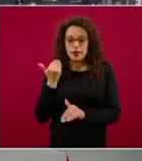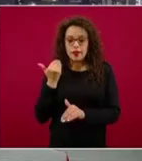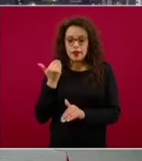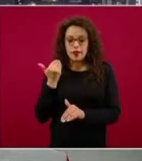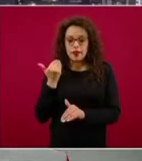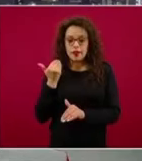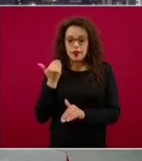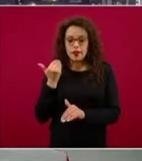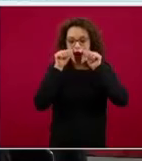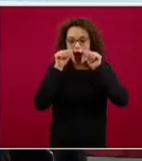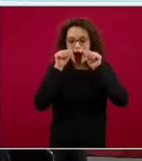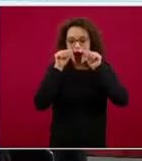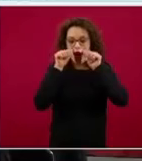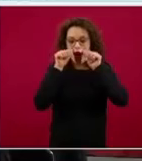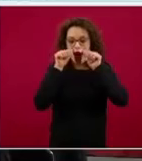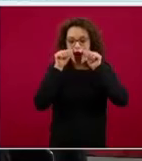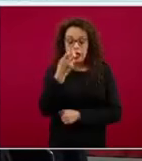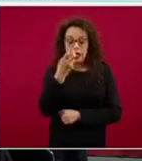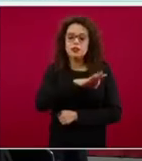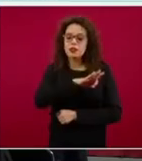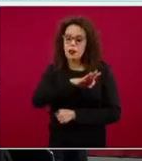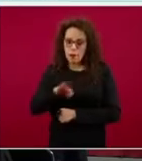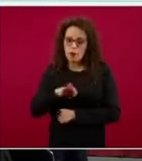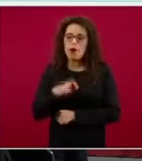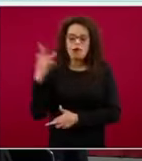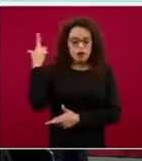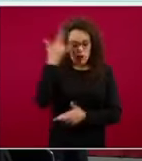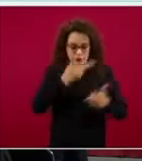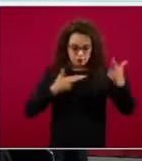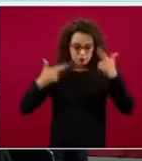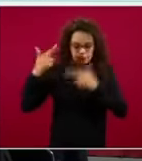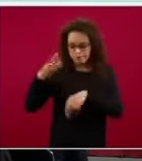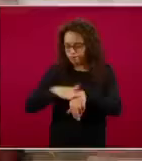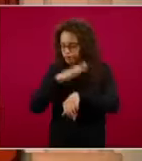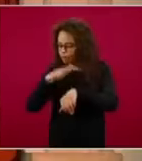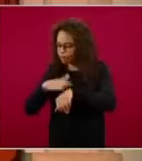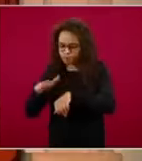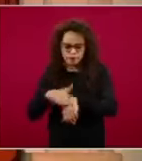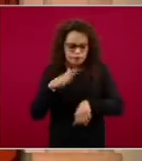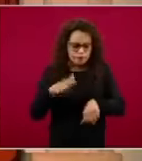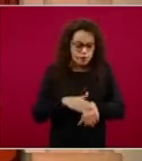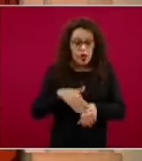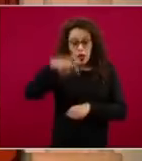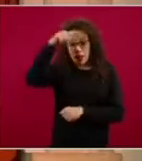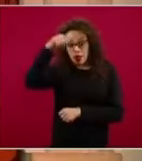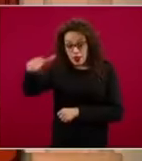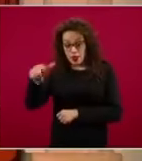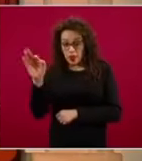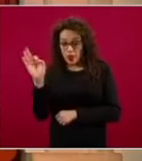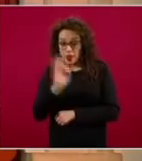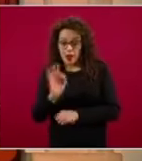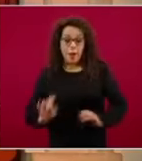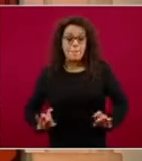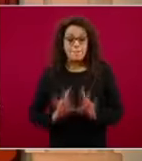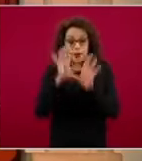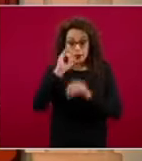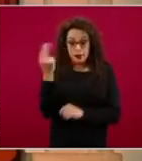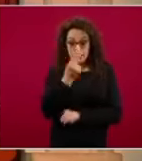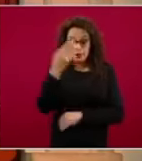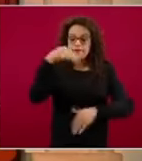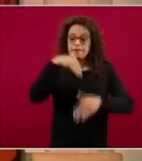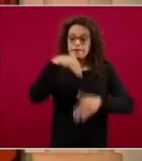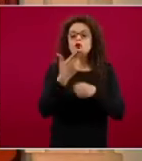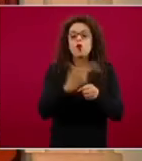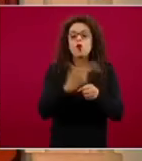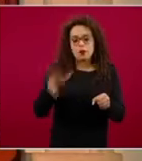así poder tener la evaluación que permita decidir si este paciente requiere hospitalización. Y es un detalle, estamos buscando a